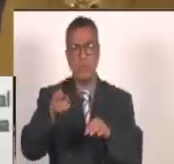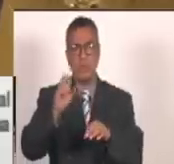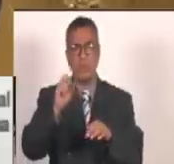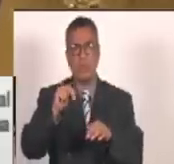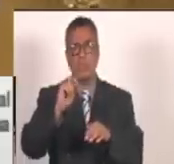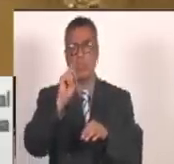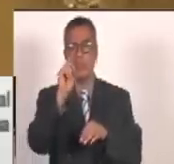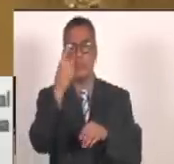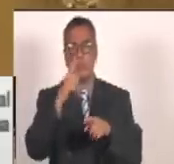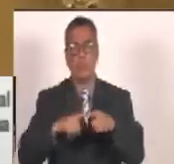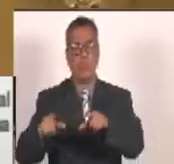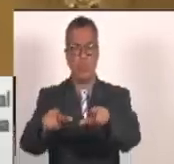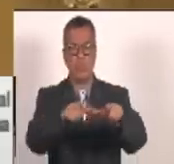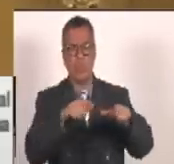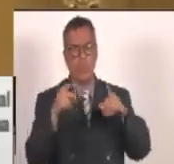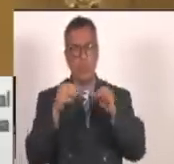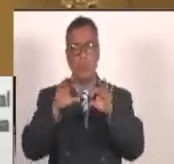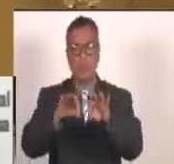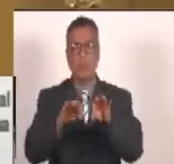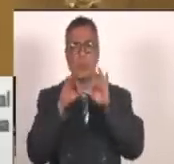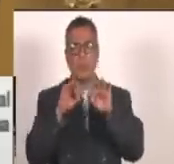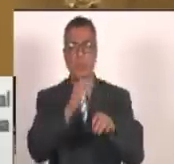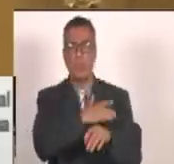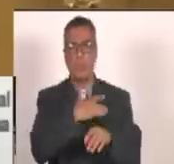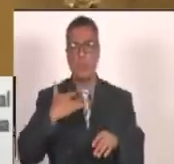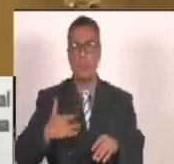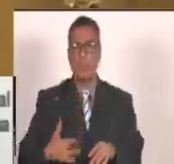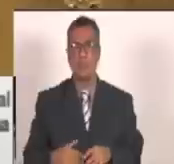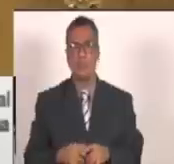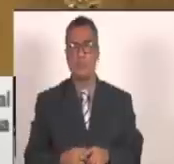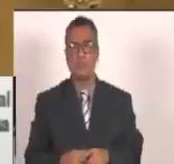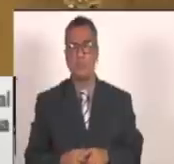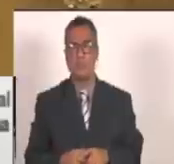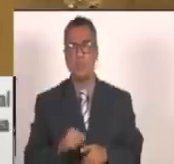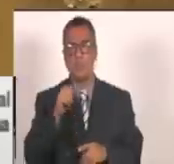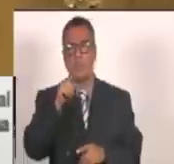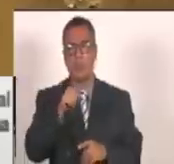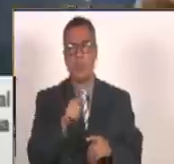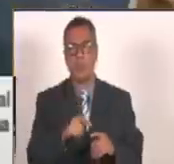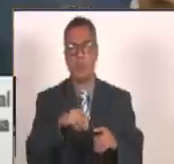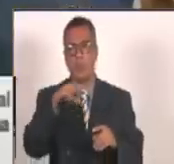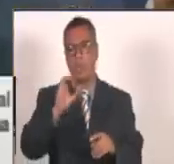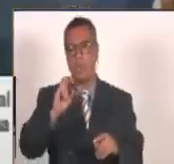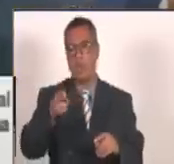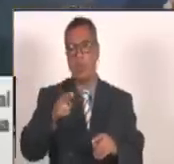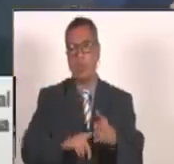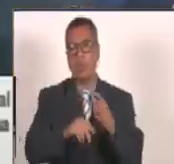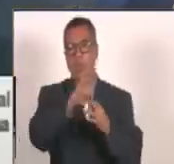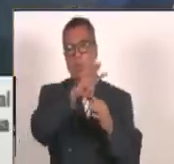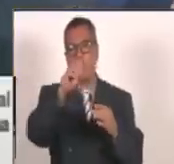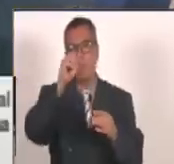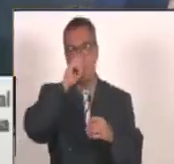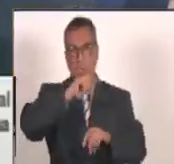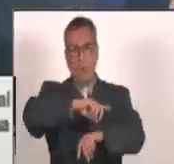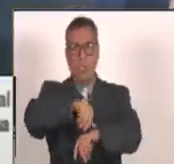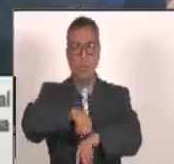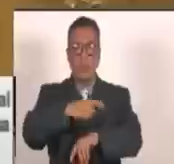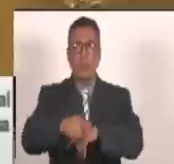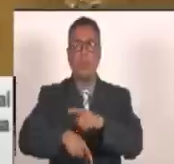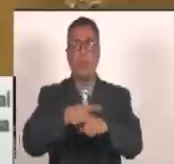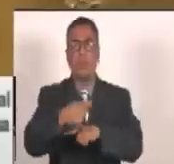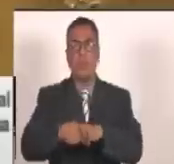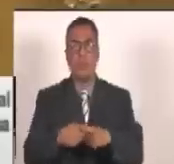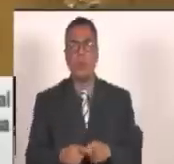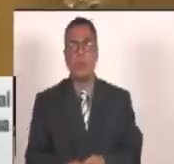fue la primera zona económica especial de China. Y ahí está Shenzhen 40 años después,